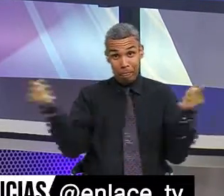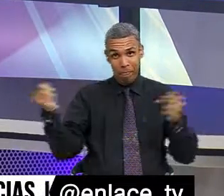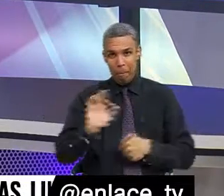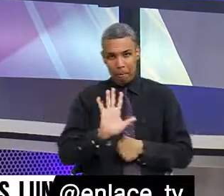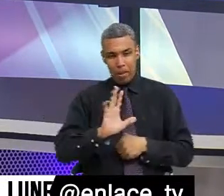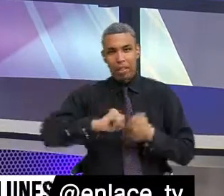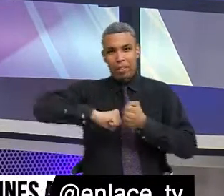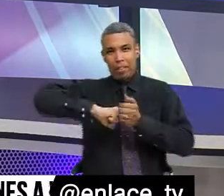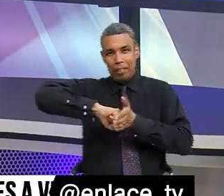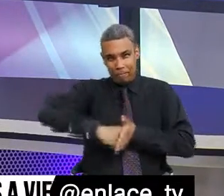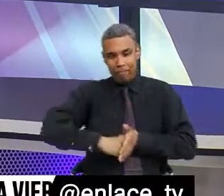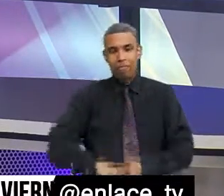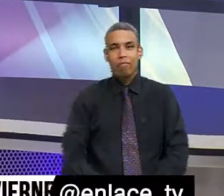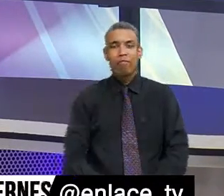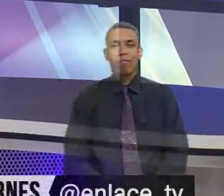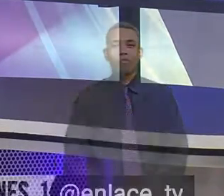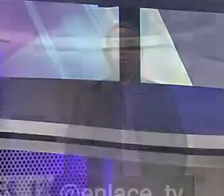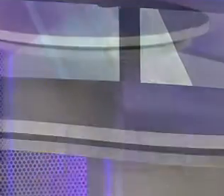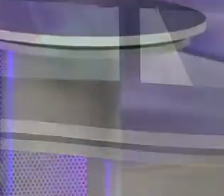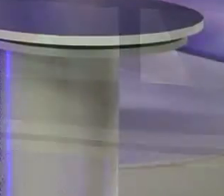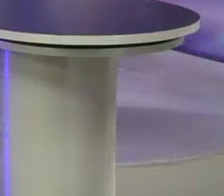Atlético Nacional. Los esperamos.